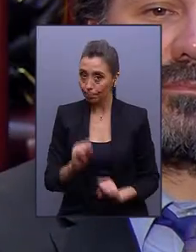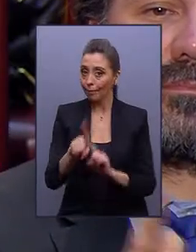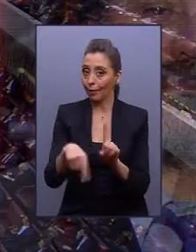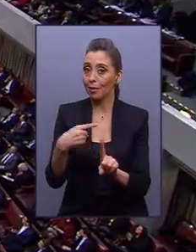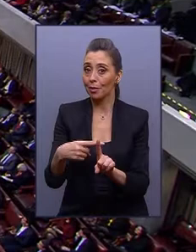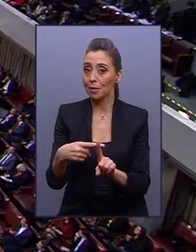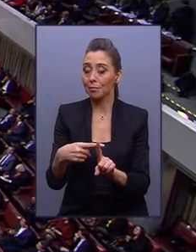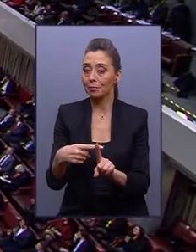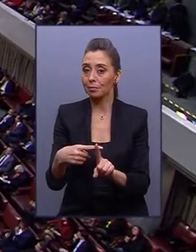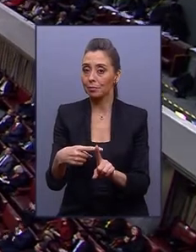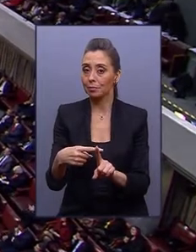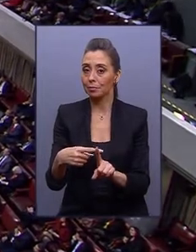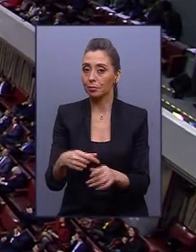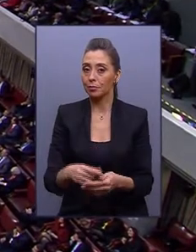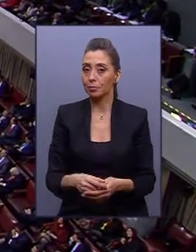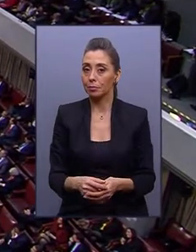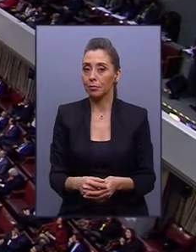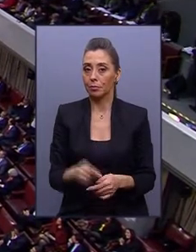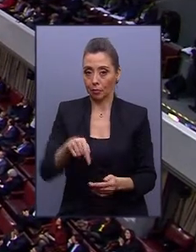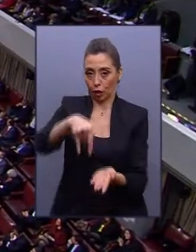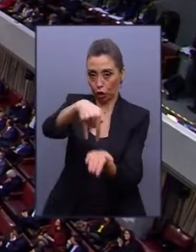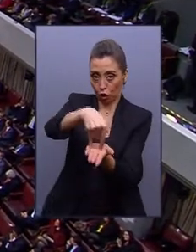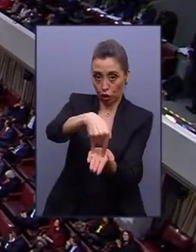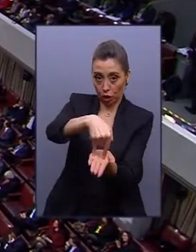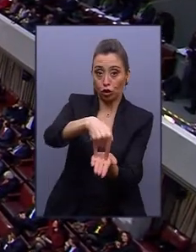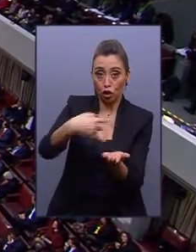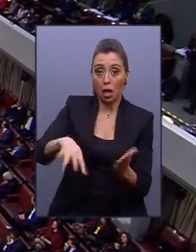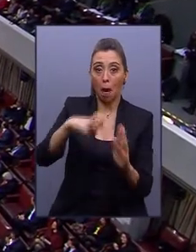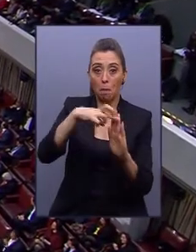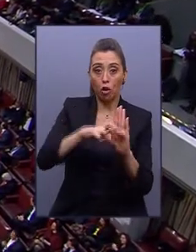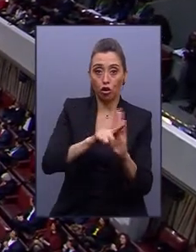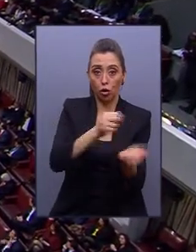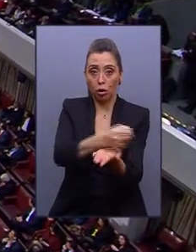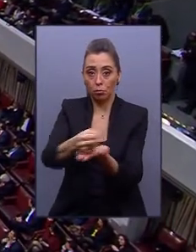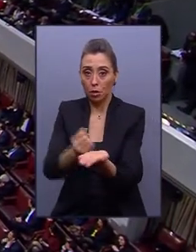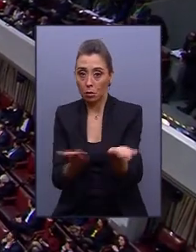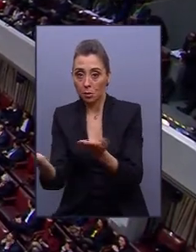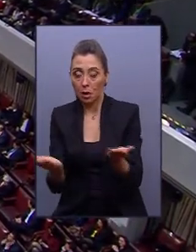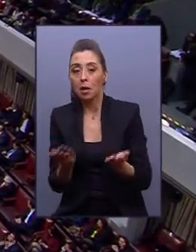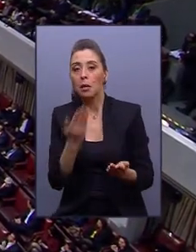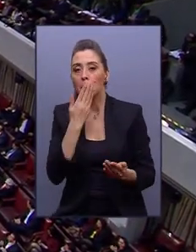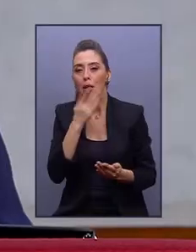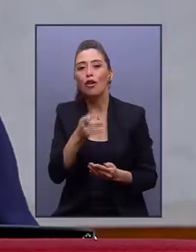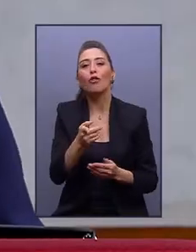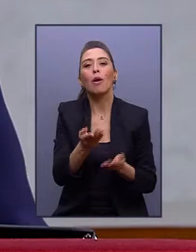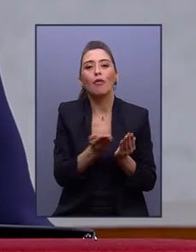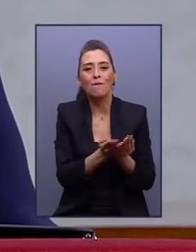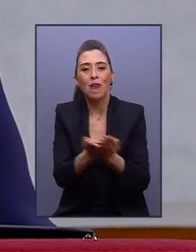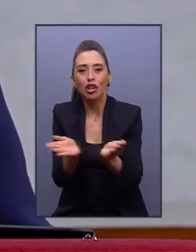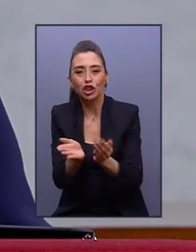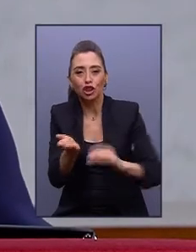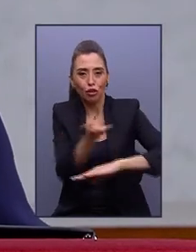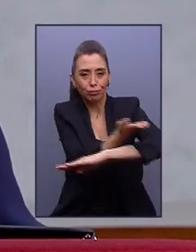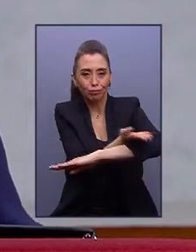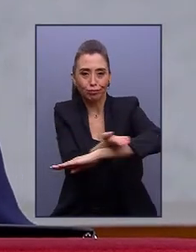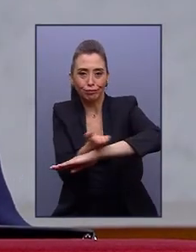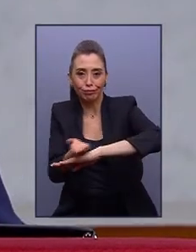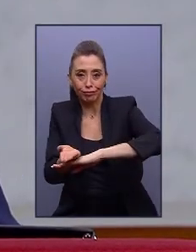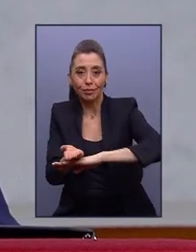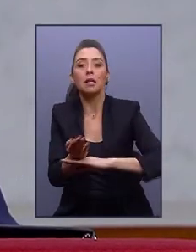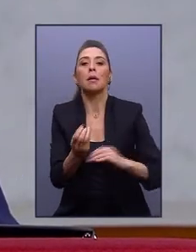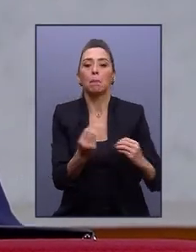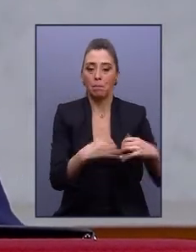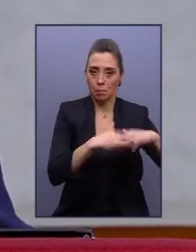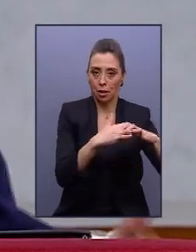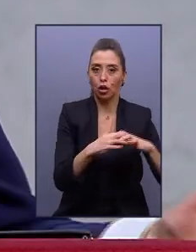Además, en este Congreso se tramitan los proyectos de ley de mejoramiento de las caletas pesqueras y de modernización y fortalecimiento